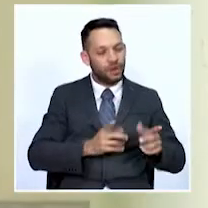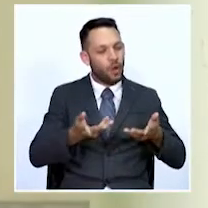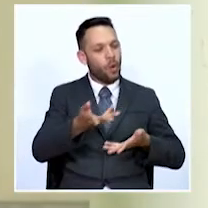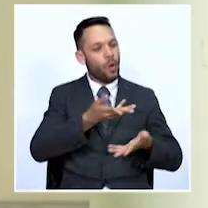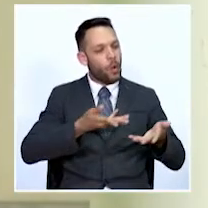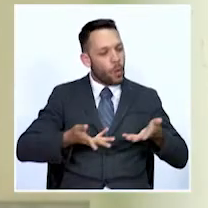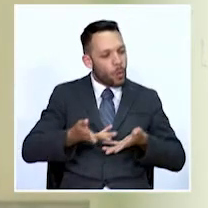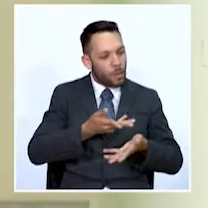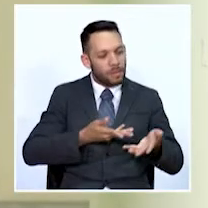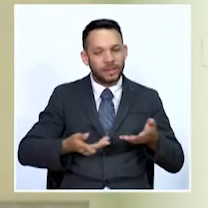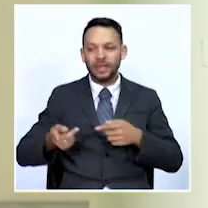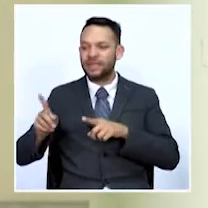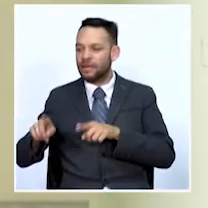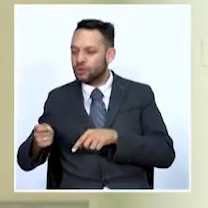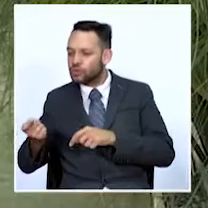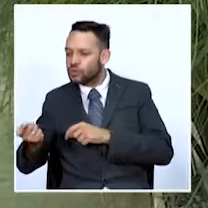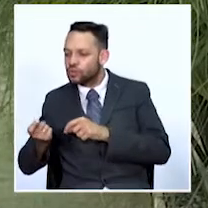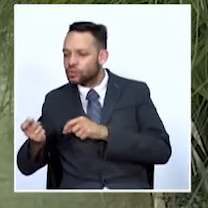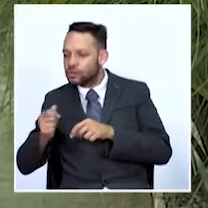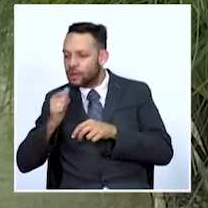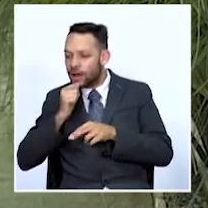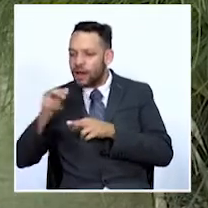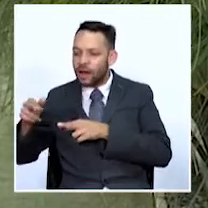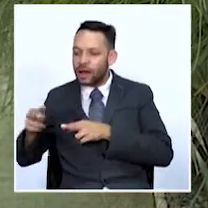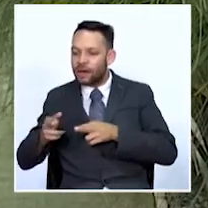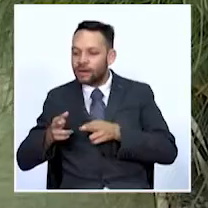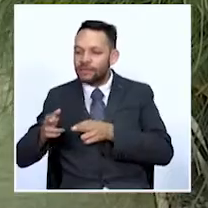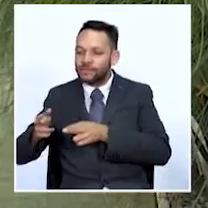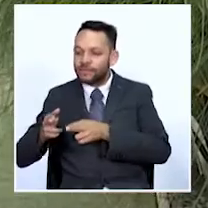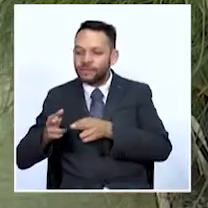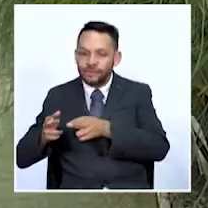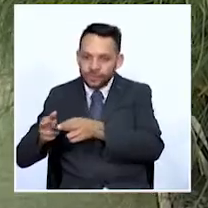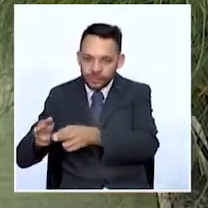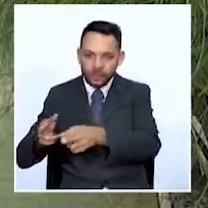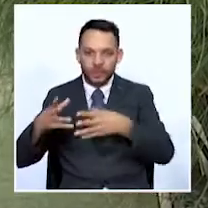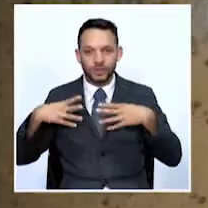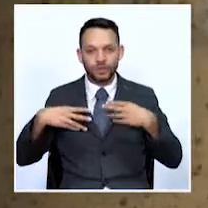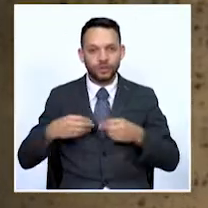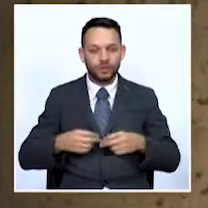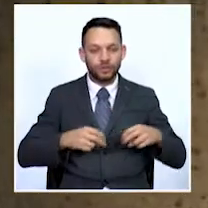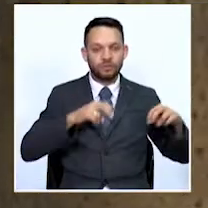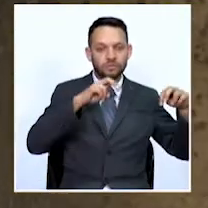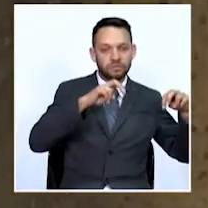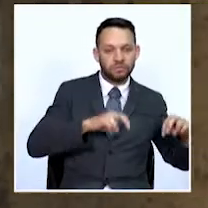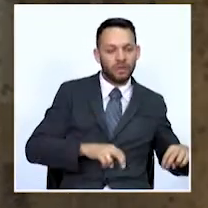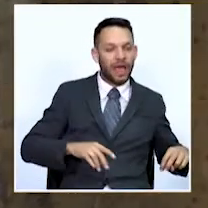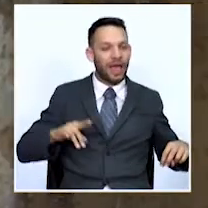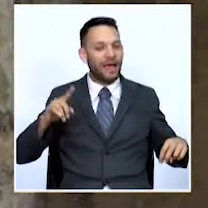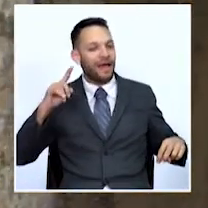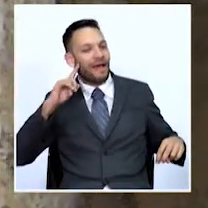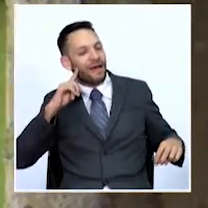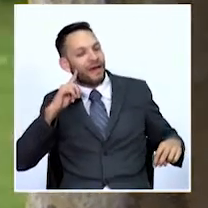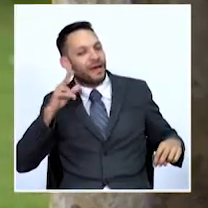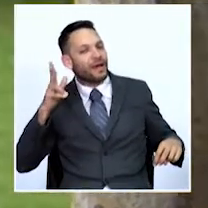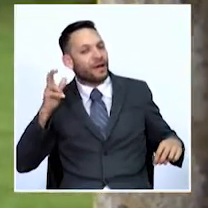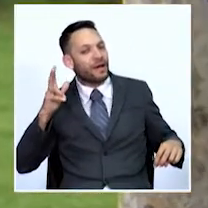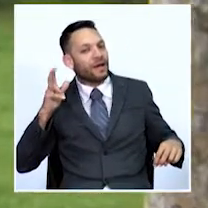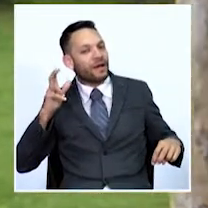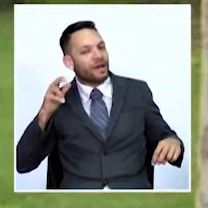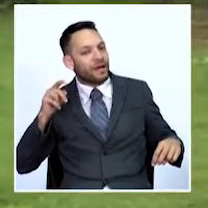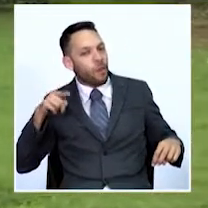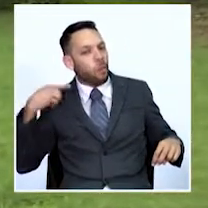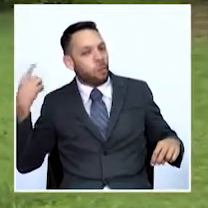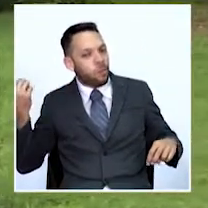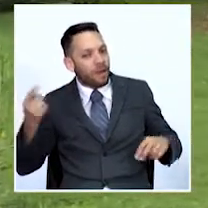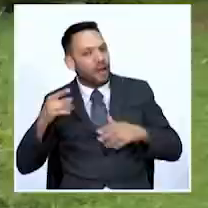una quebrada y unos consultorios maravillosos donde hacemos entrevista y evaluación de pacientes. Y a diario nos